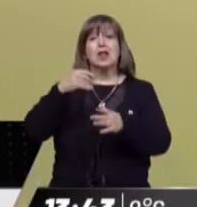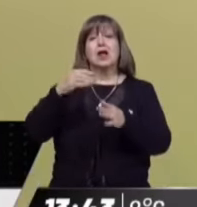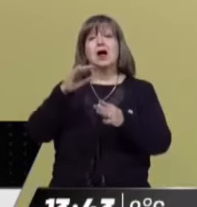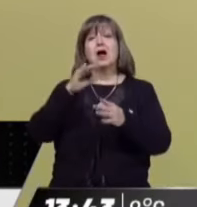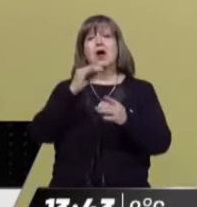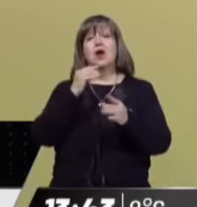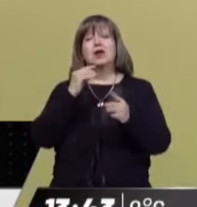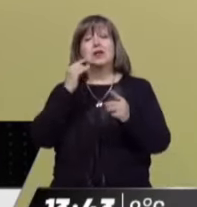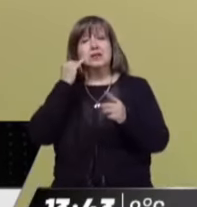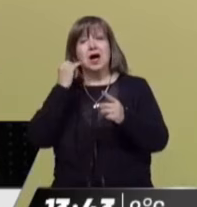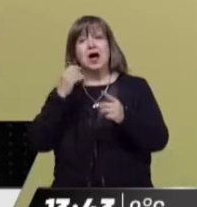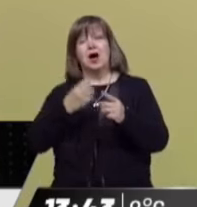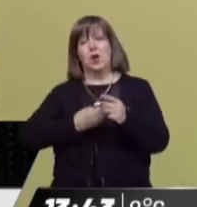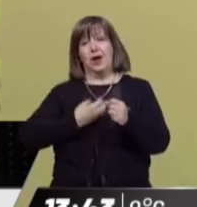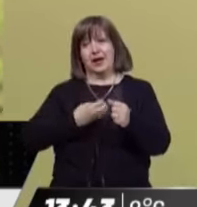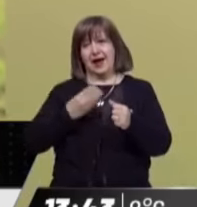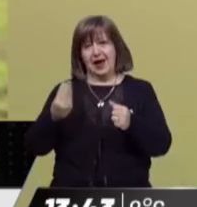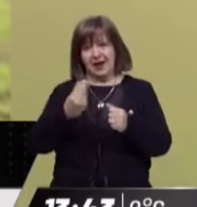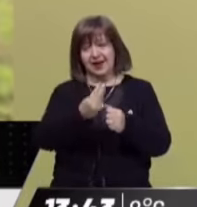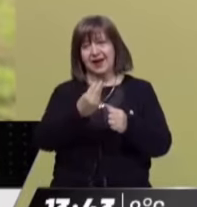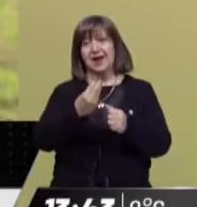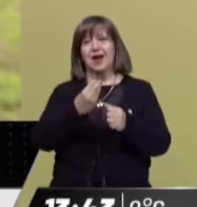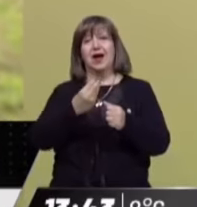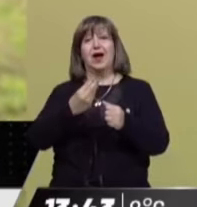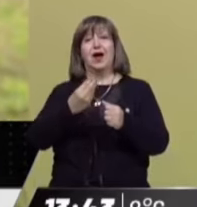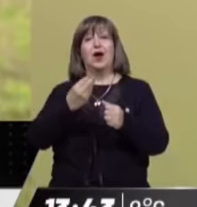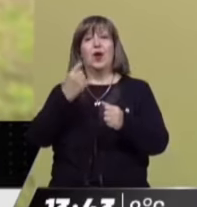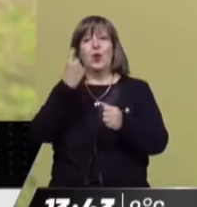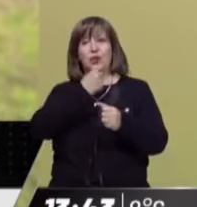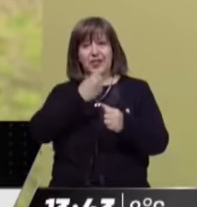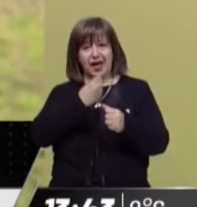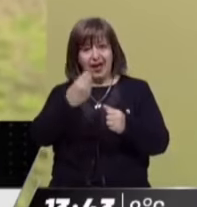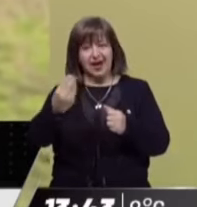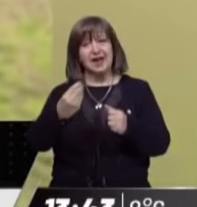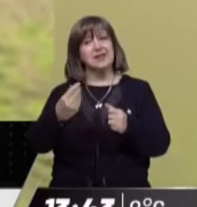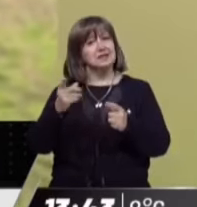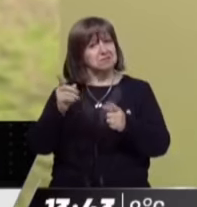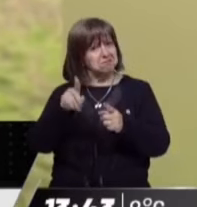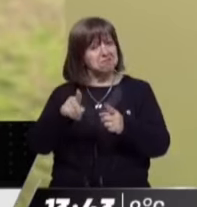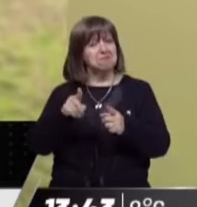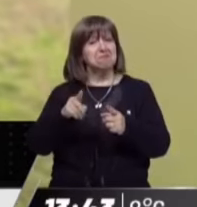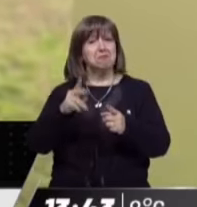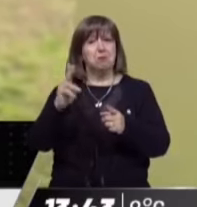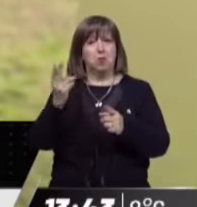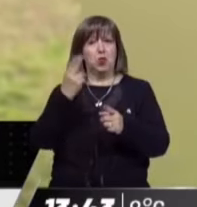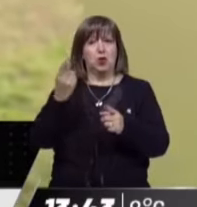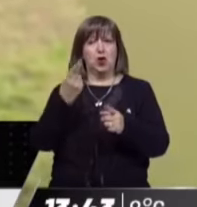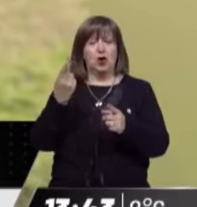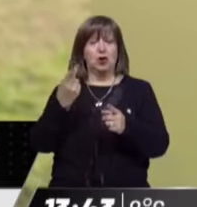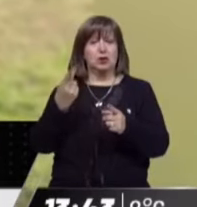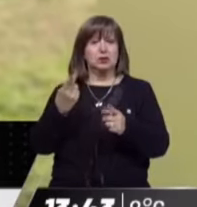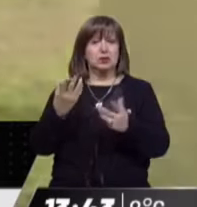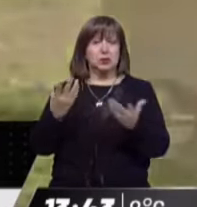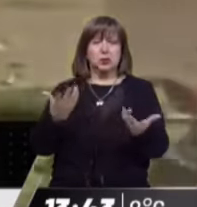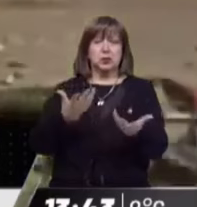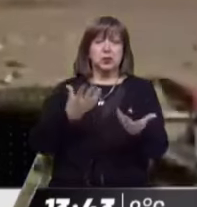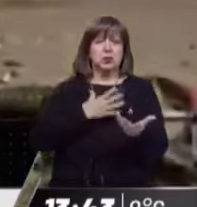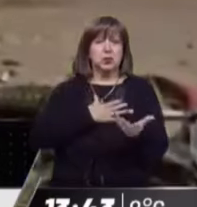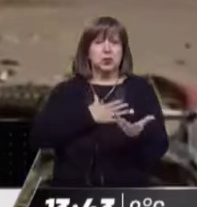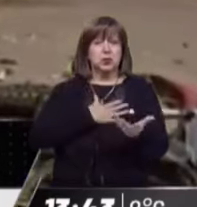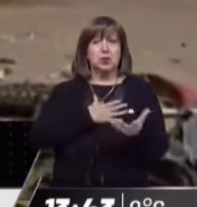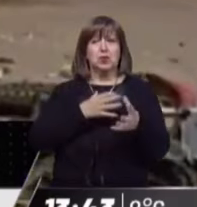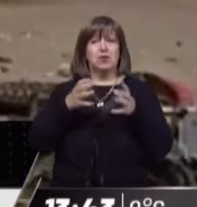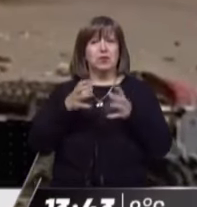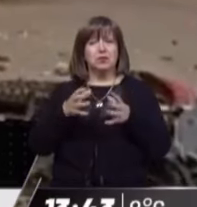Gutiérrez, Independiente y Huracán para disputar los torneos de la Liga Mendocina de Fútbol. Su deceso causó consternación en el ambiente